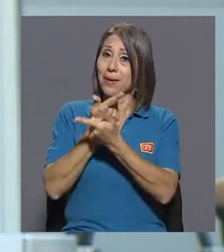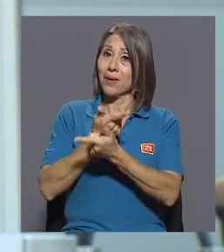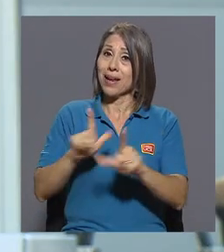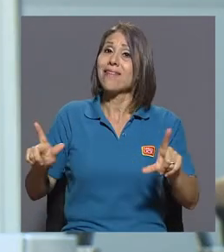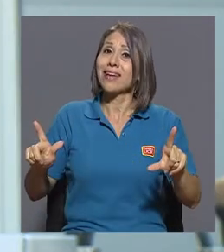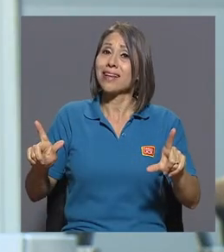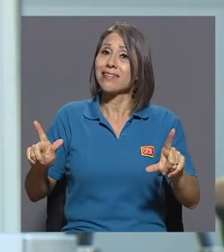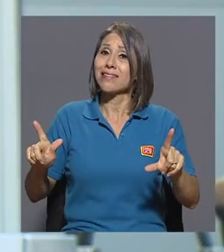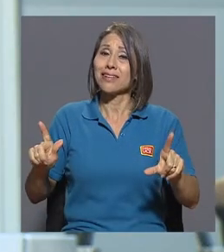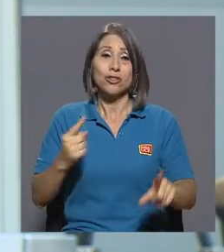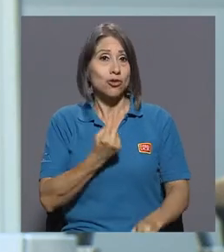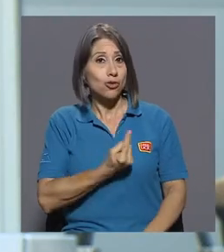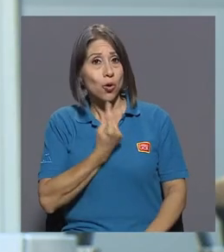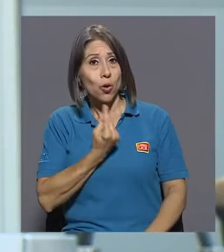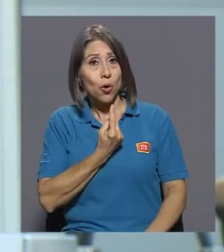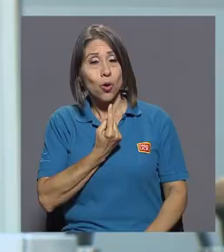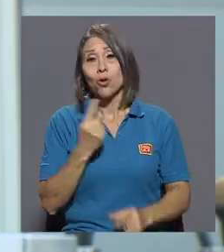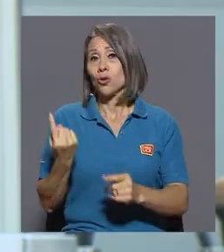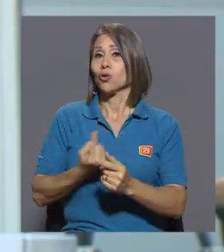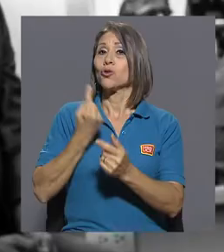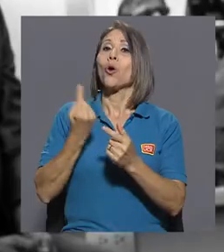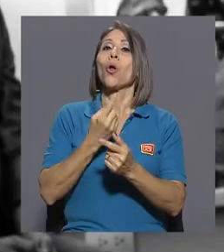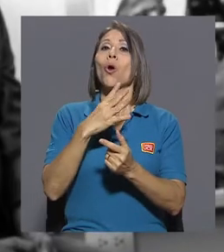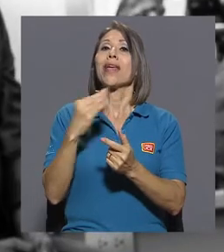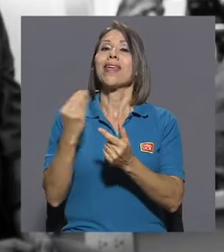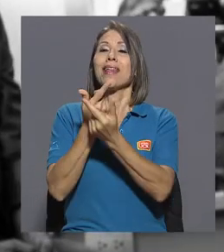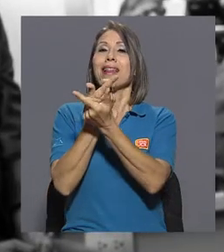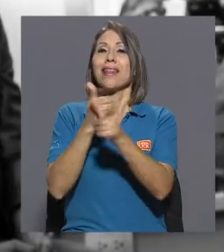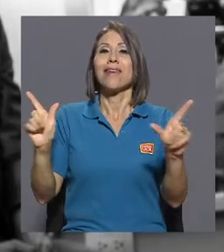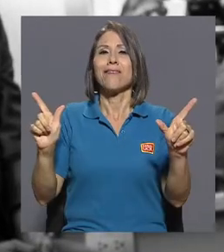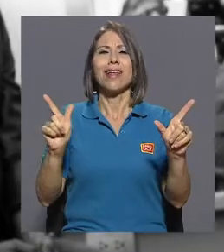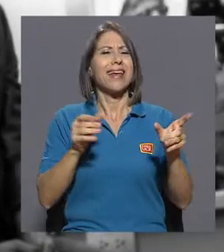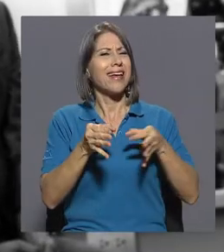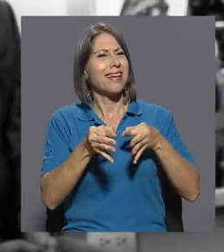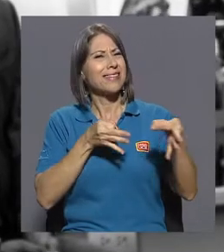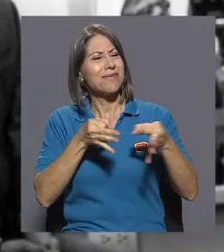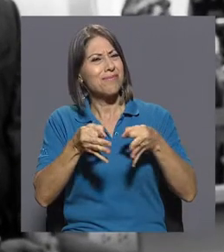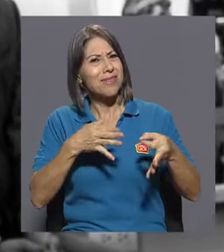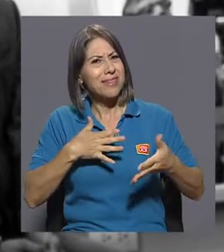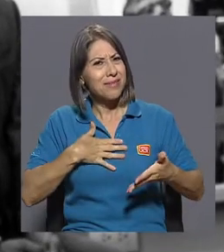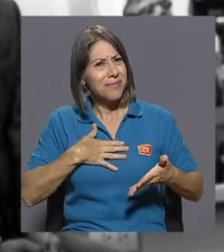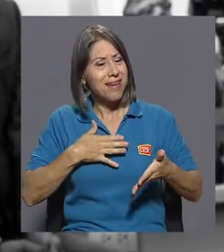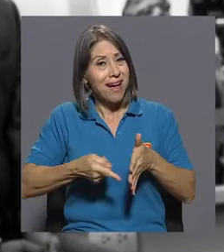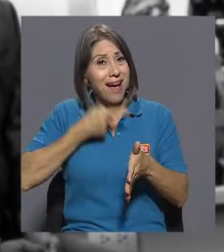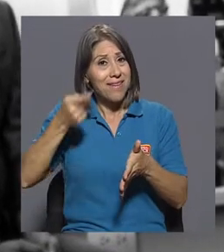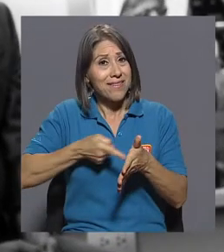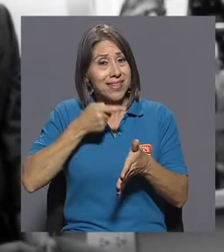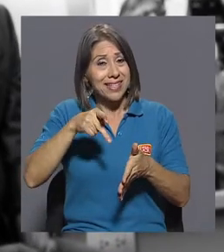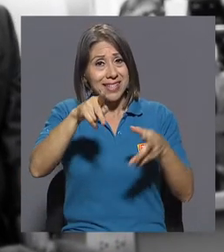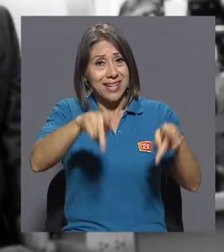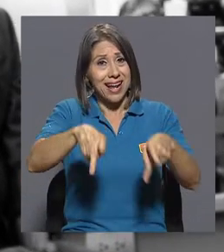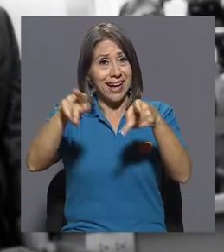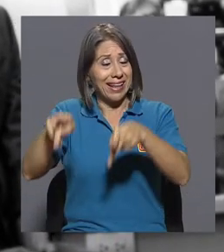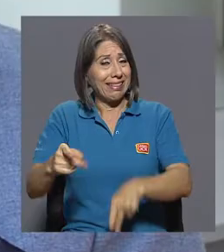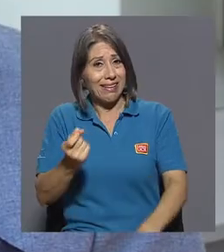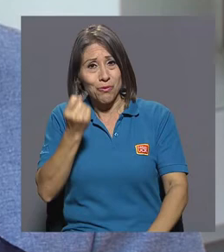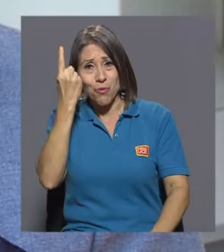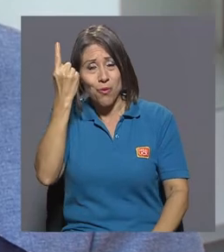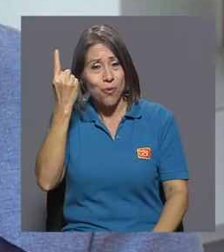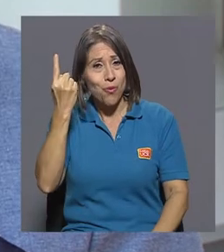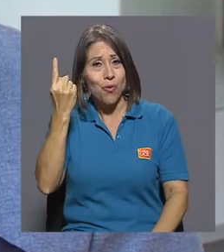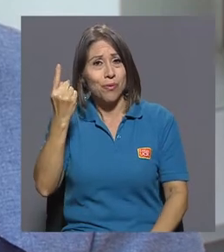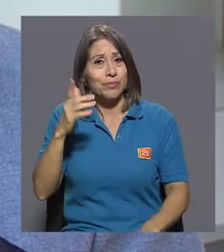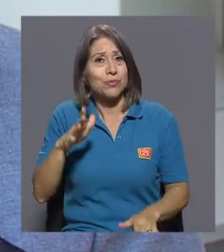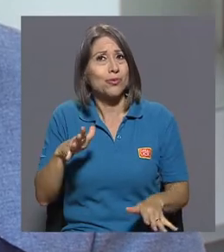libre, sí. Explíqueme eso, porque hay veces la gente no puede entender cómo... se